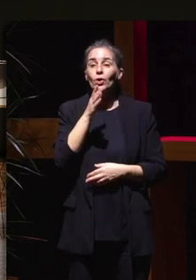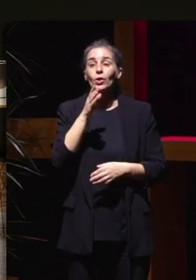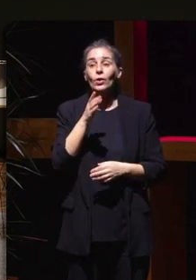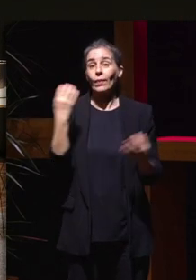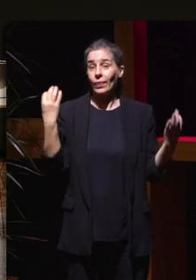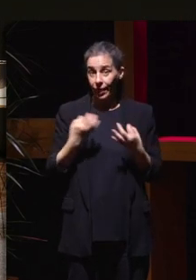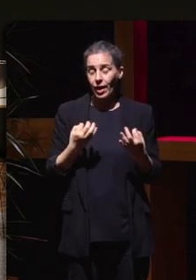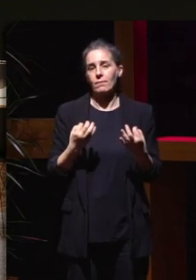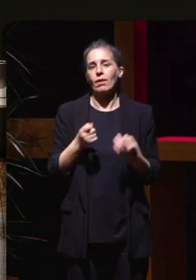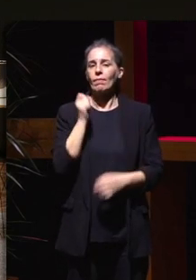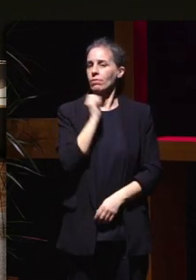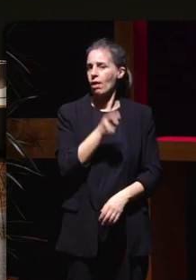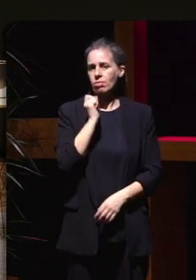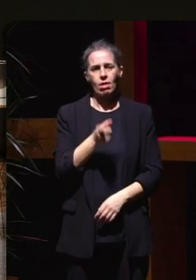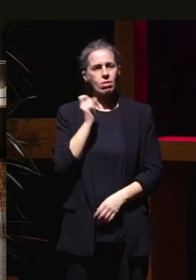periodicidad